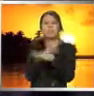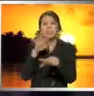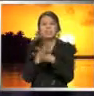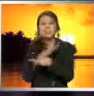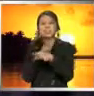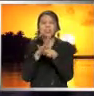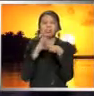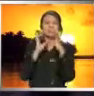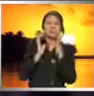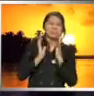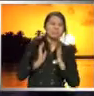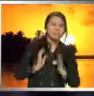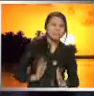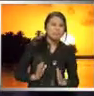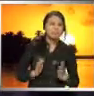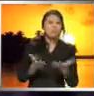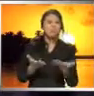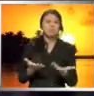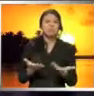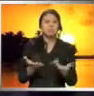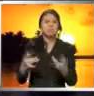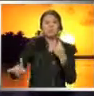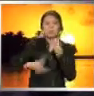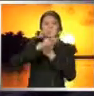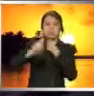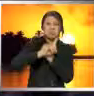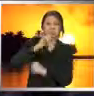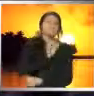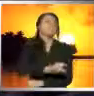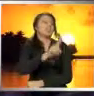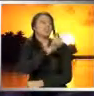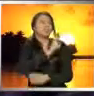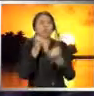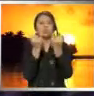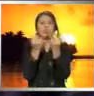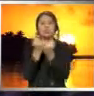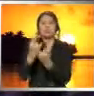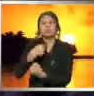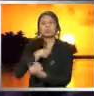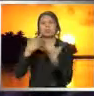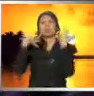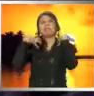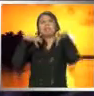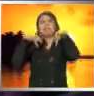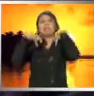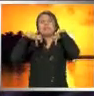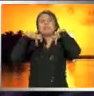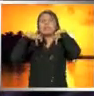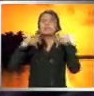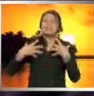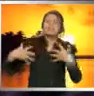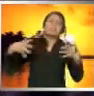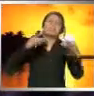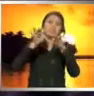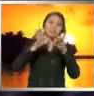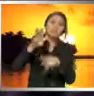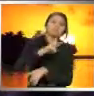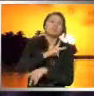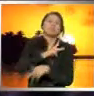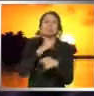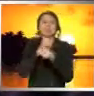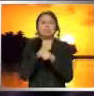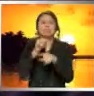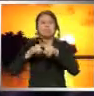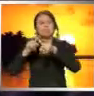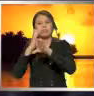fisiológicos, con cambios, con problemas de salud, como resultado también del estrés de mi trabajo, de la persecución, de la tortura, etcétera. Y